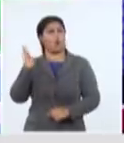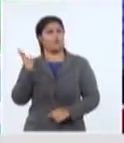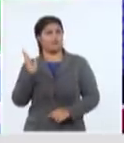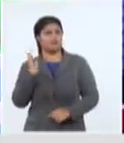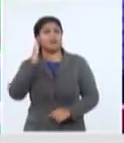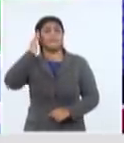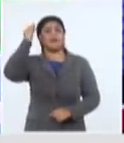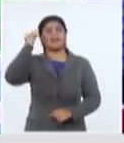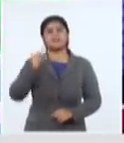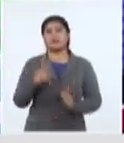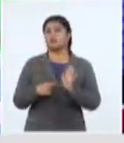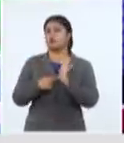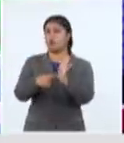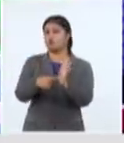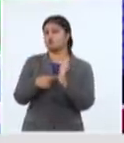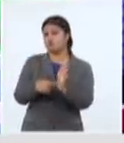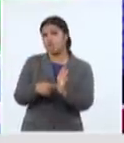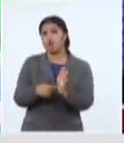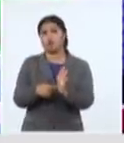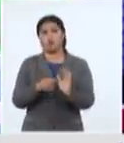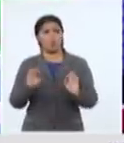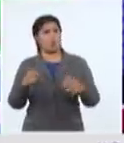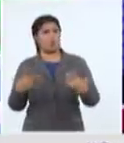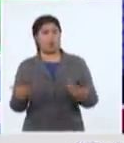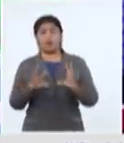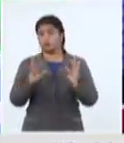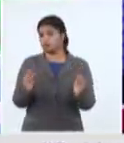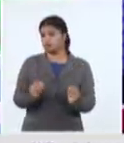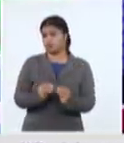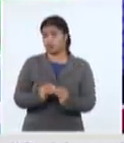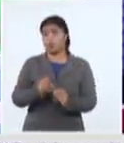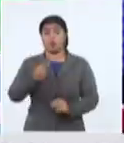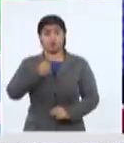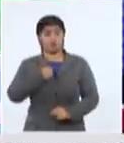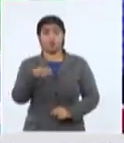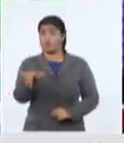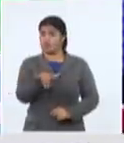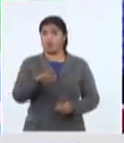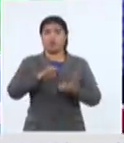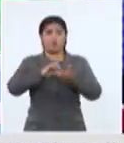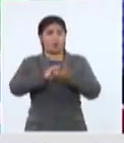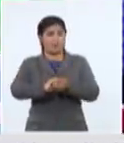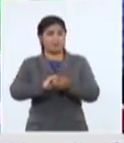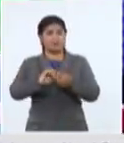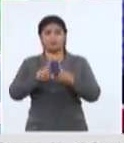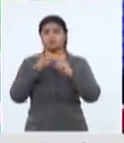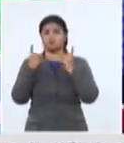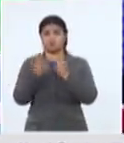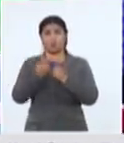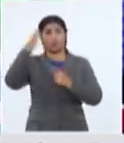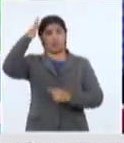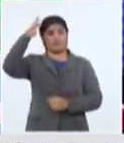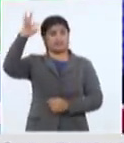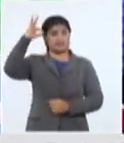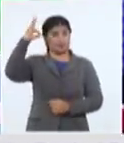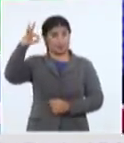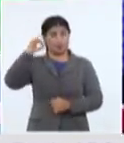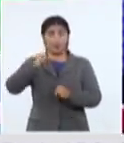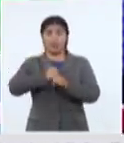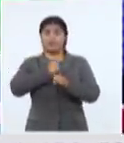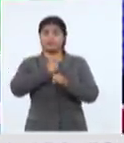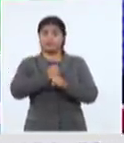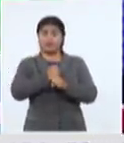decir, y no solo yo, mi colectivo, o sea, todas las psicólogas y el equipo que trabaja conmigo pues ha tenido esa